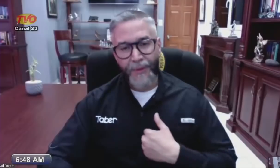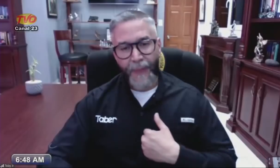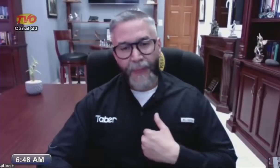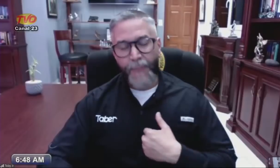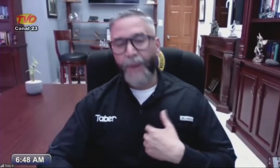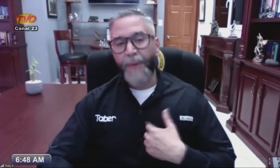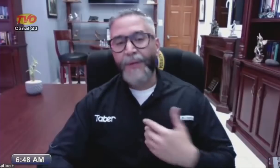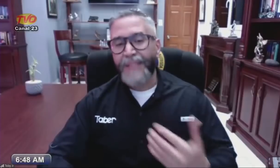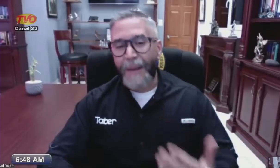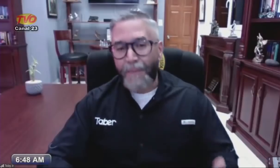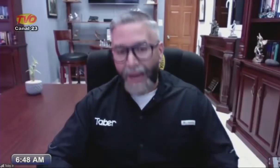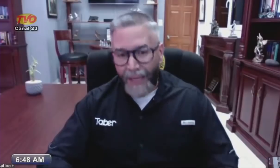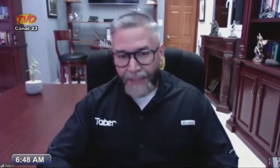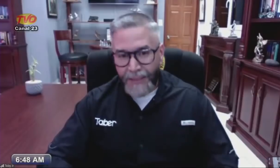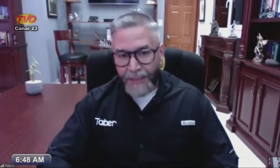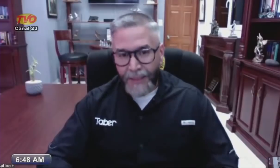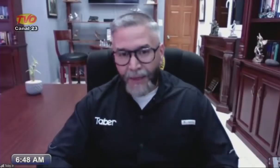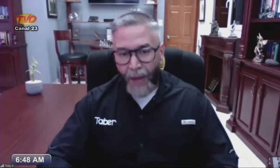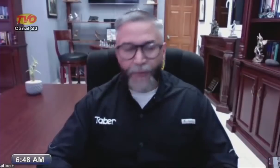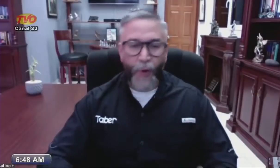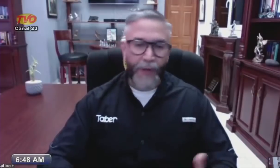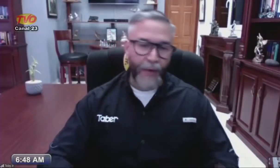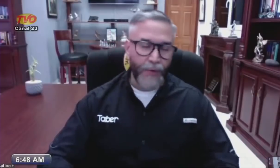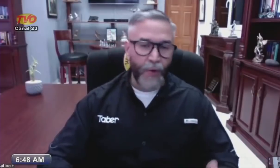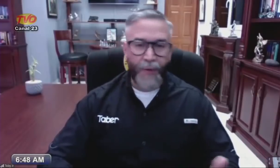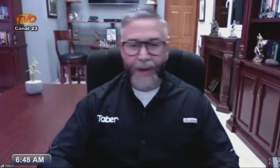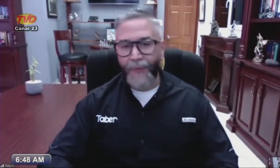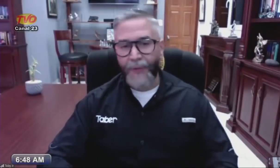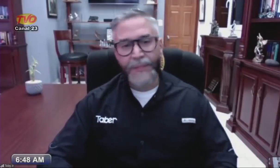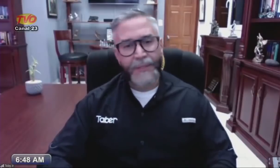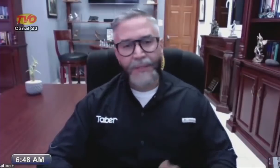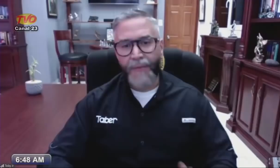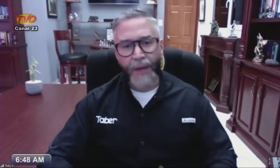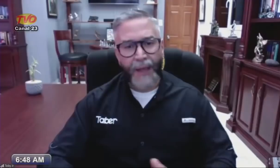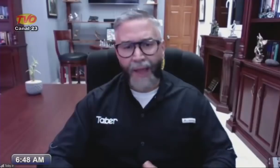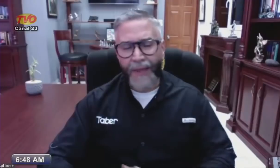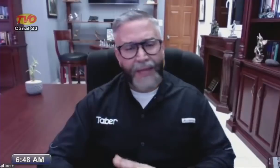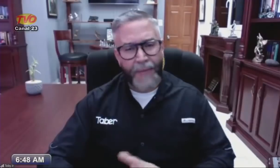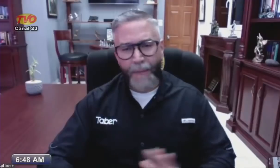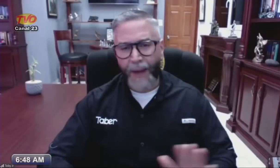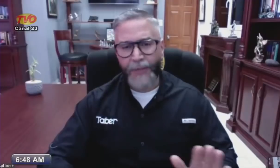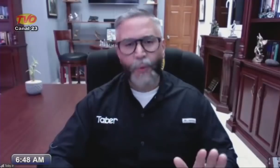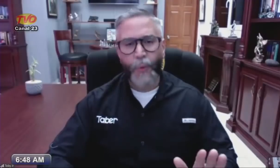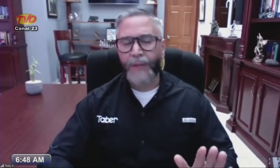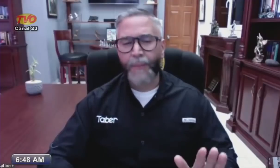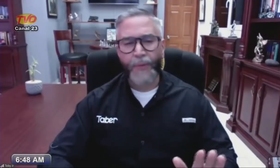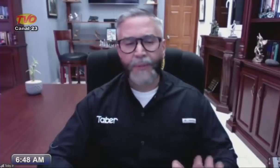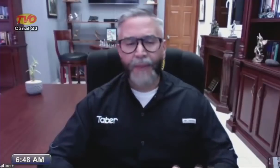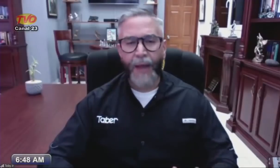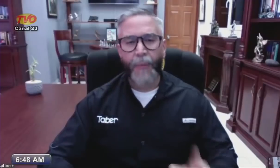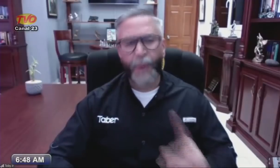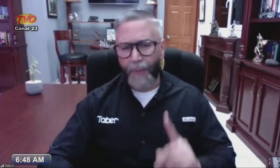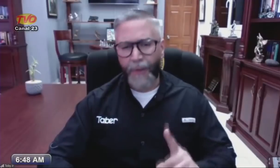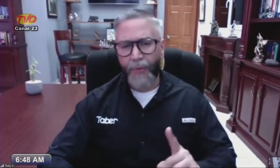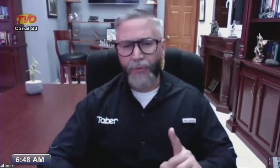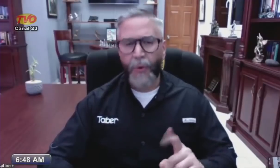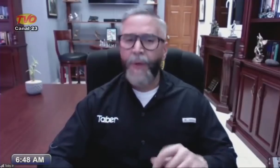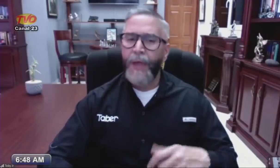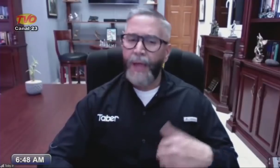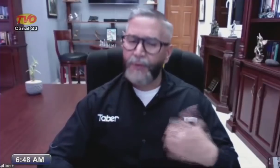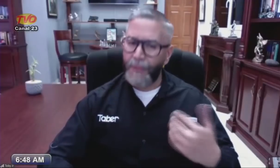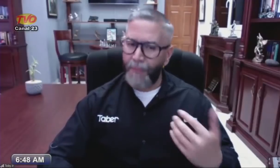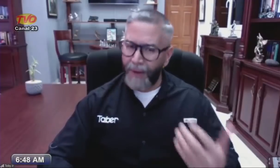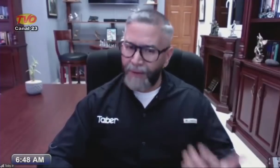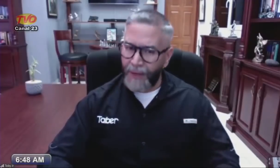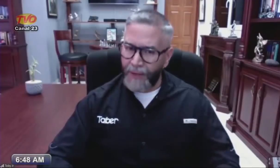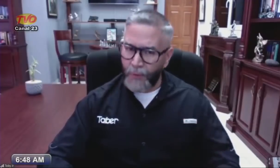el problema no es el país no diga a los gobernantes si está bien cada quien va a pagar su cuenta por separado pero le pregunto